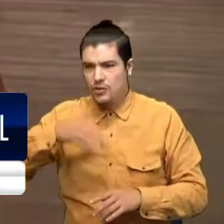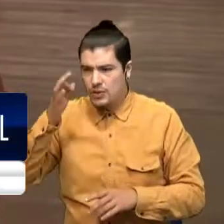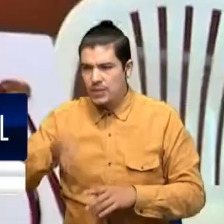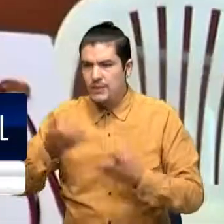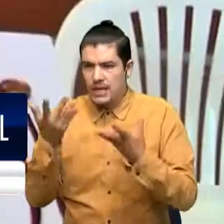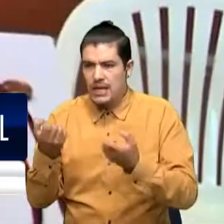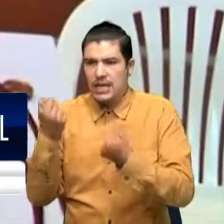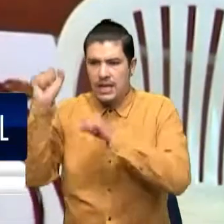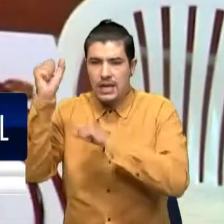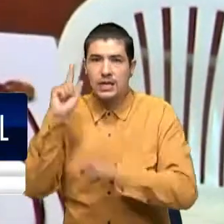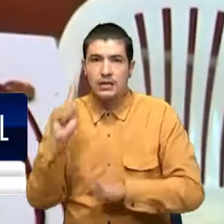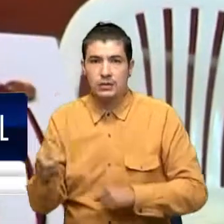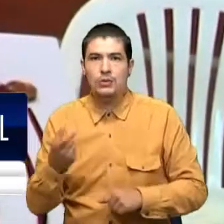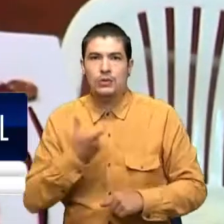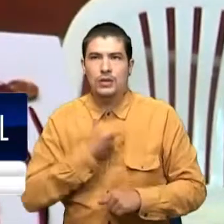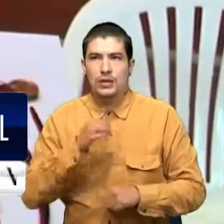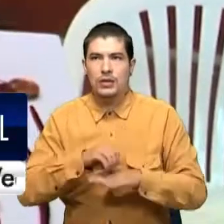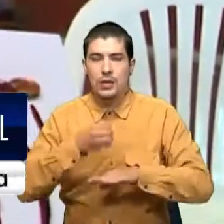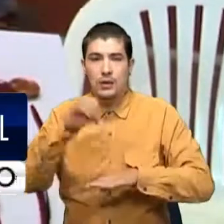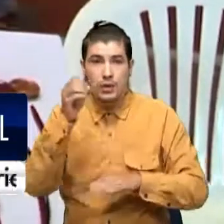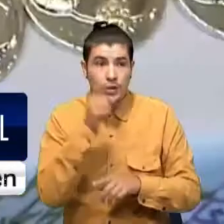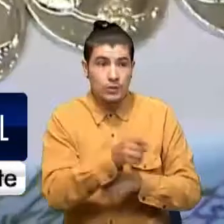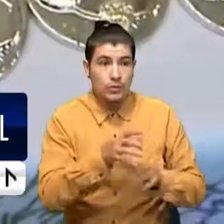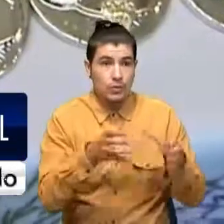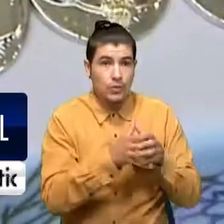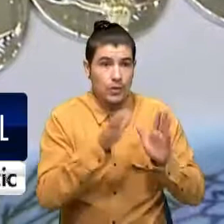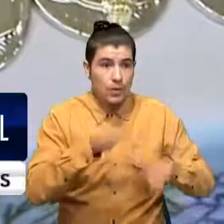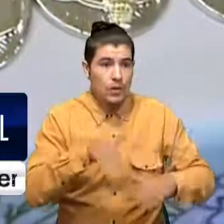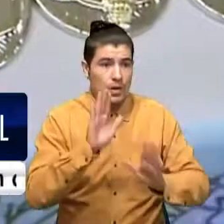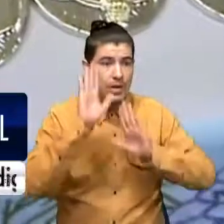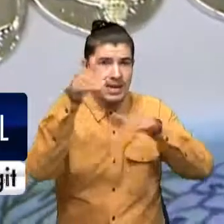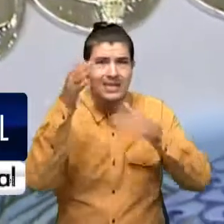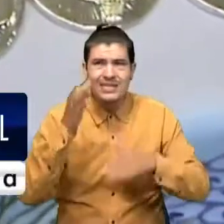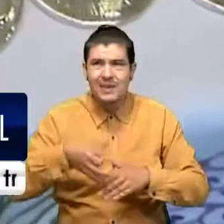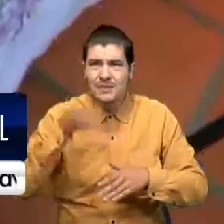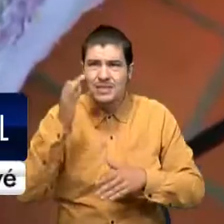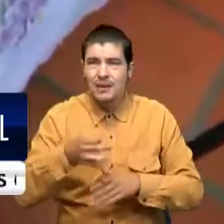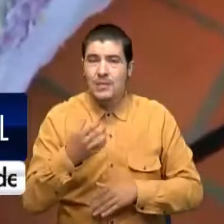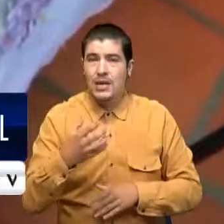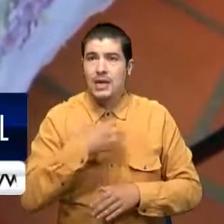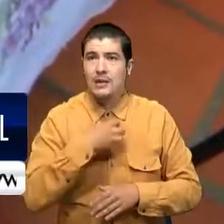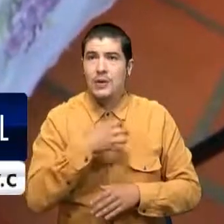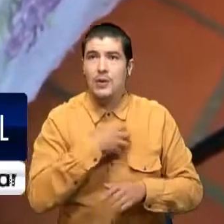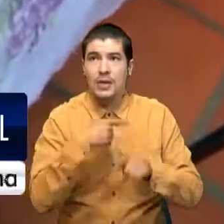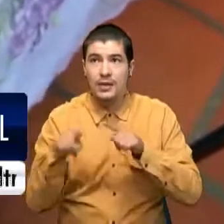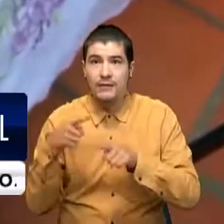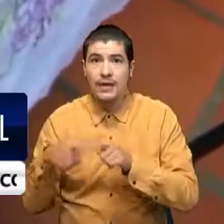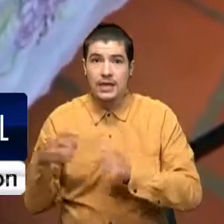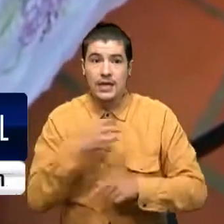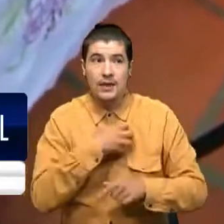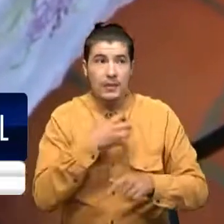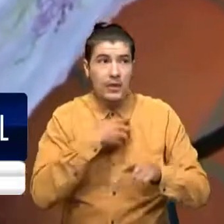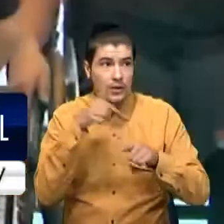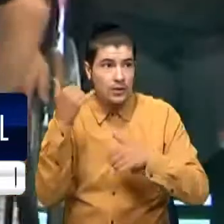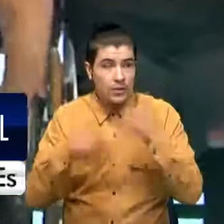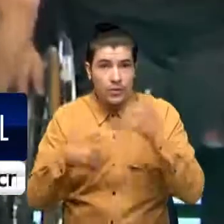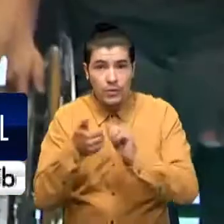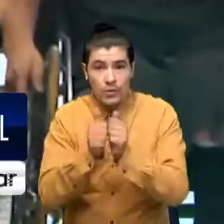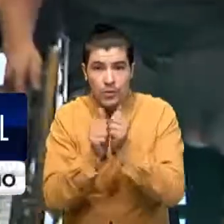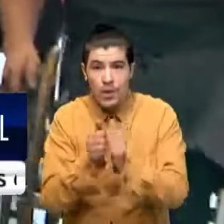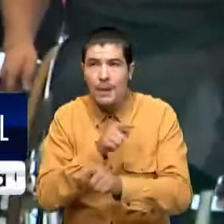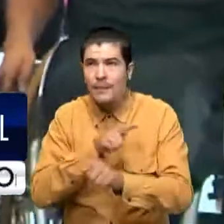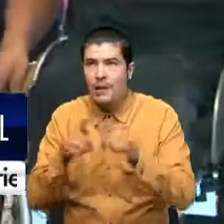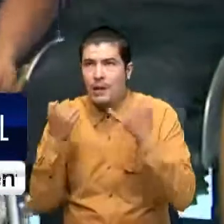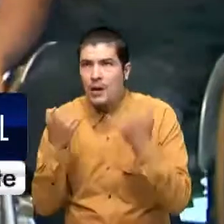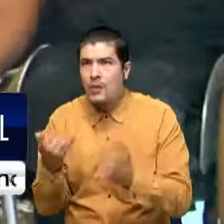la de campeón. A pesar que el quinteto rojinegro habitualmente termina como campeón en los diferentes torneos, aún no han